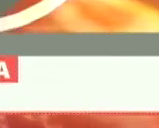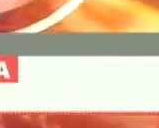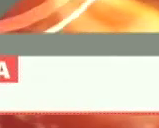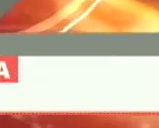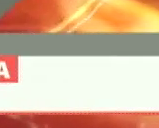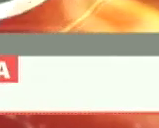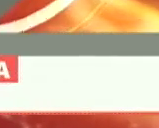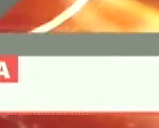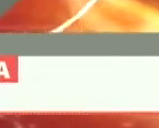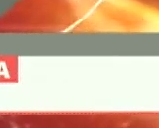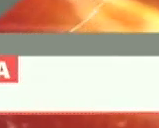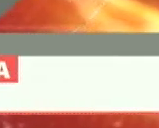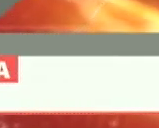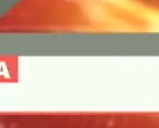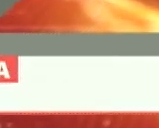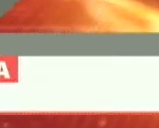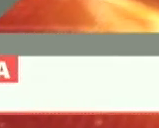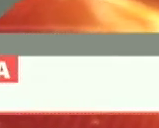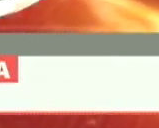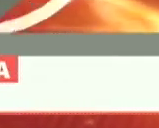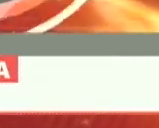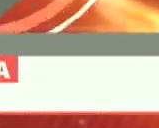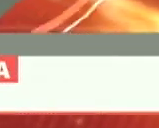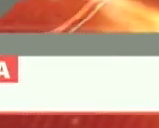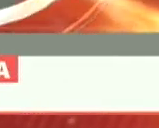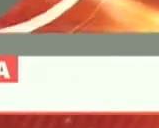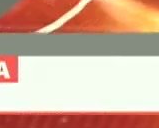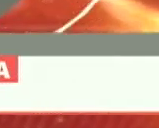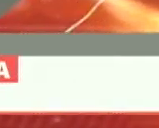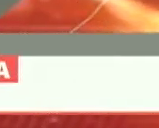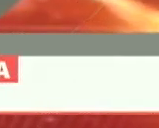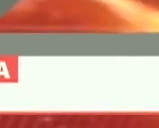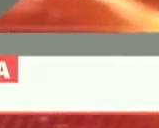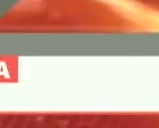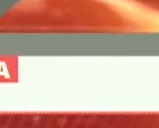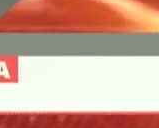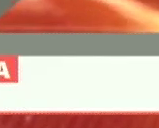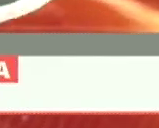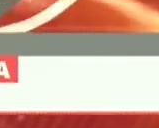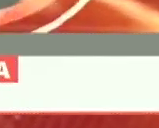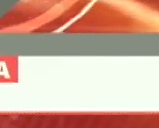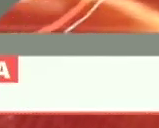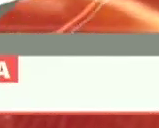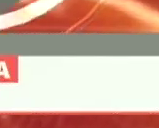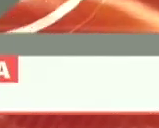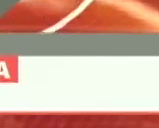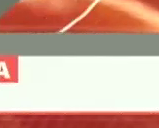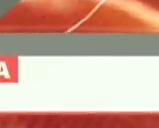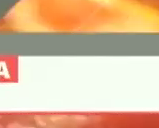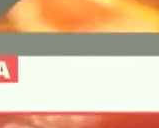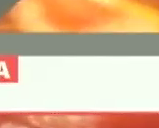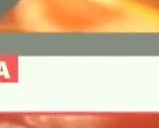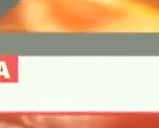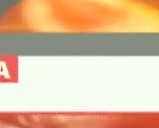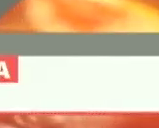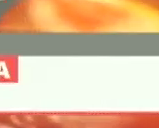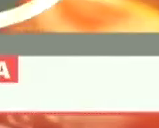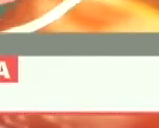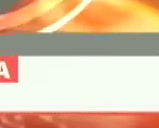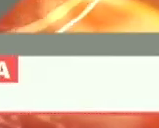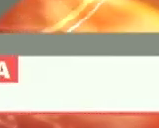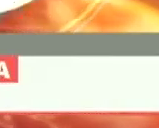1.936 firmas, camarada presidente. También le damos las gracias por los dos proyectos que nos